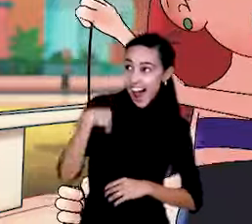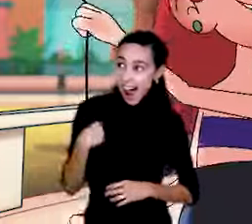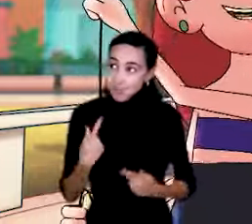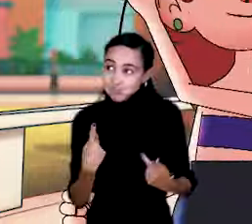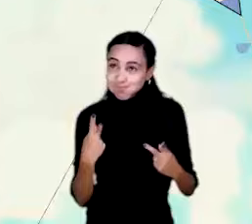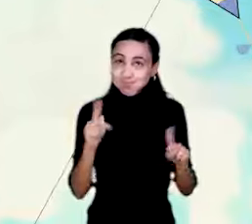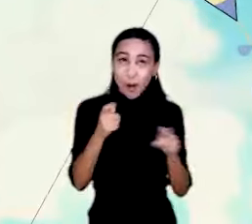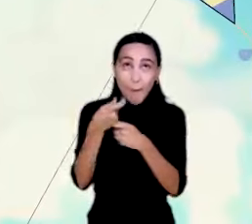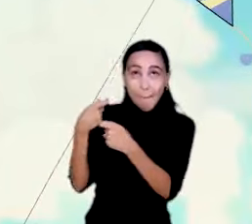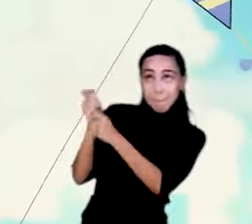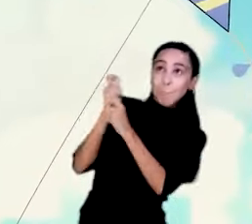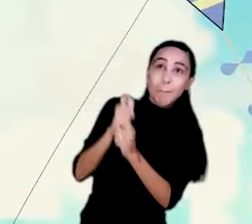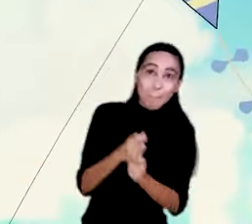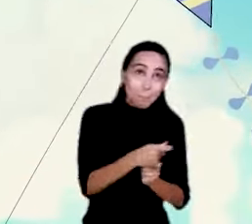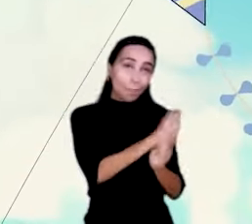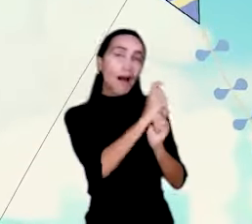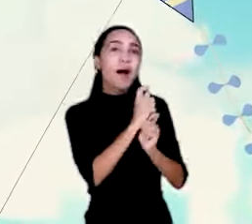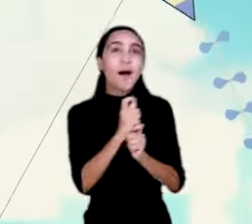con el papalote.